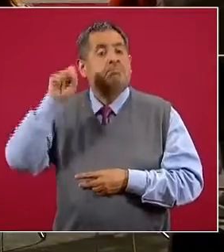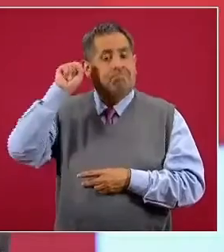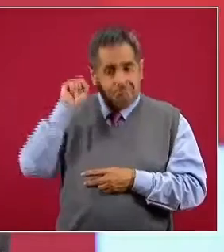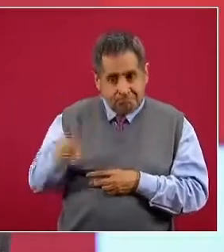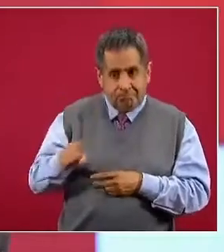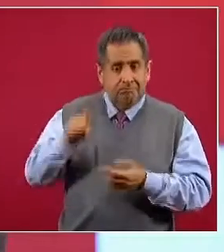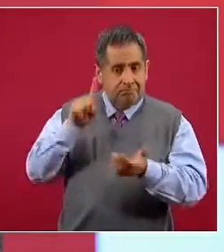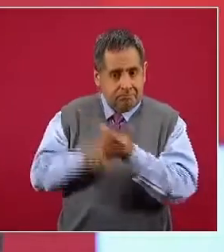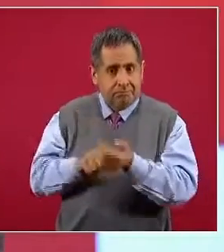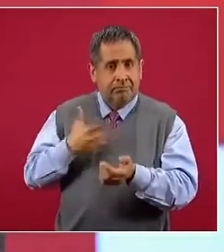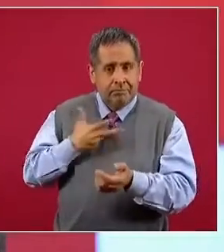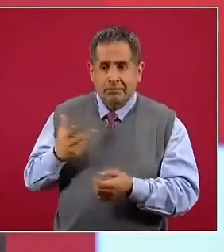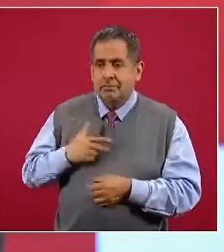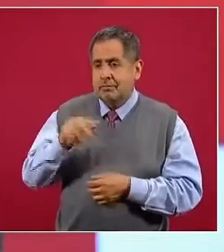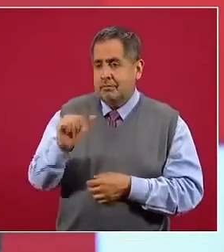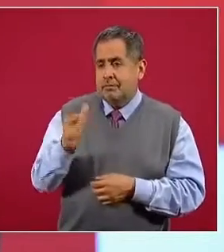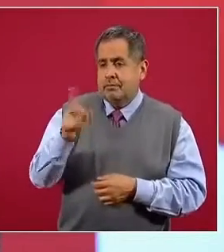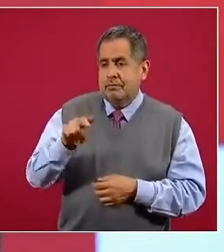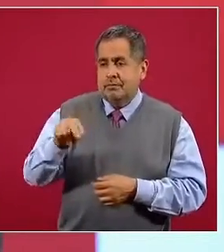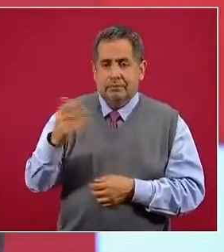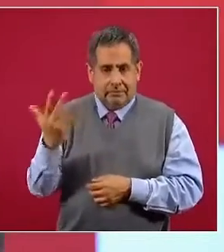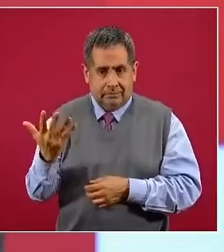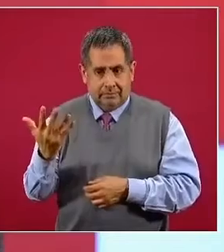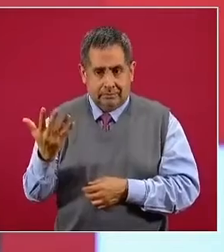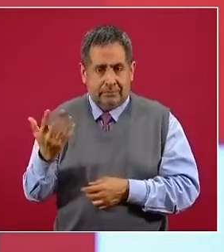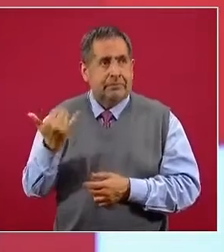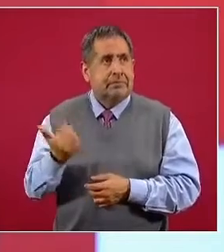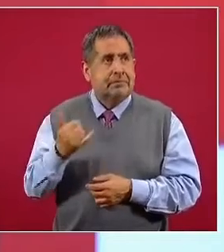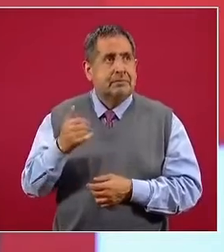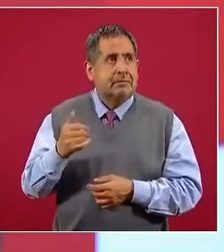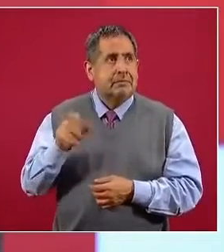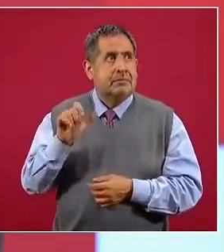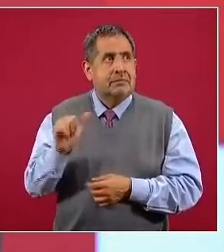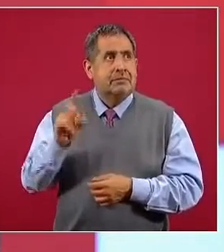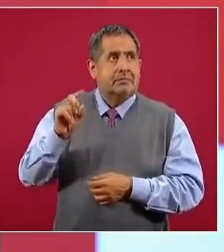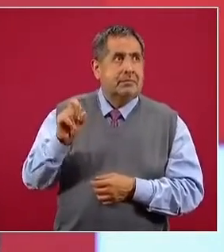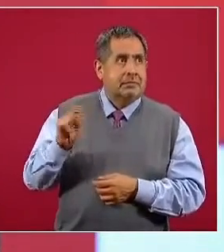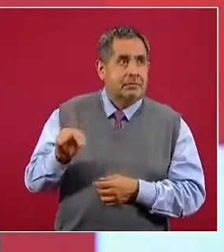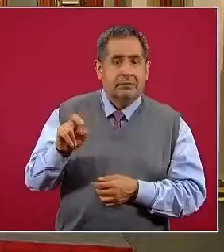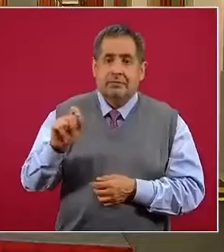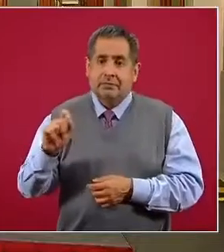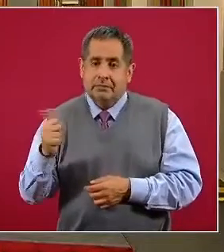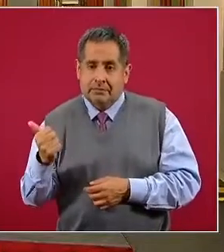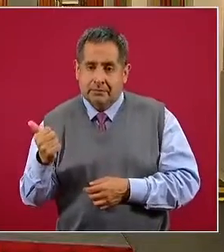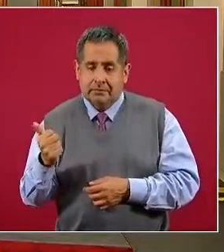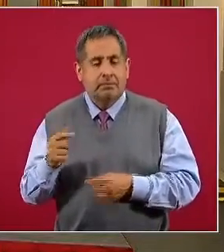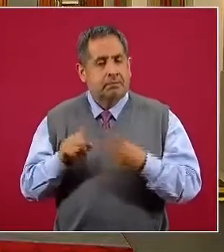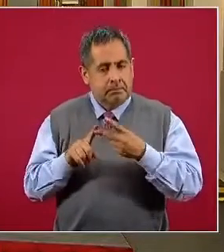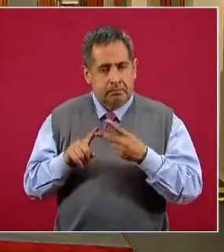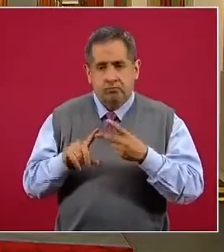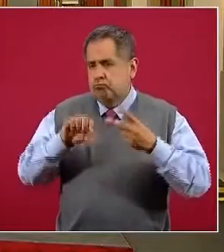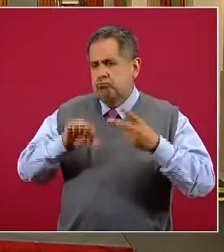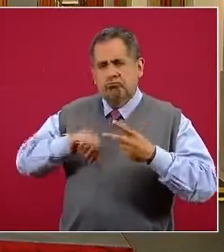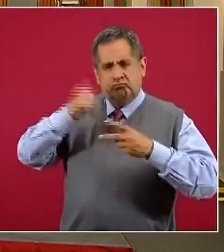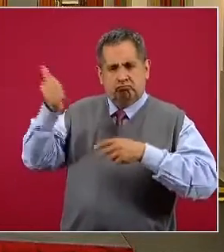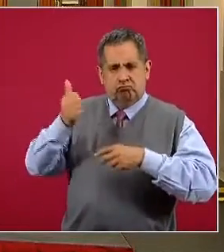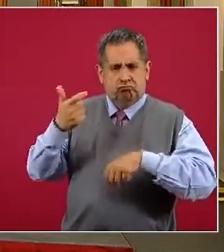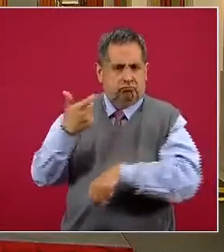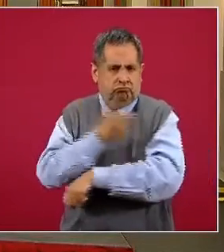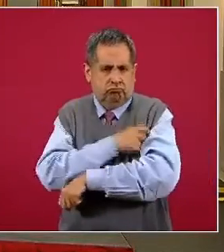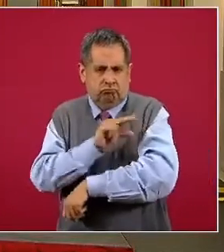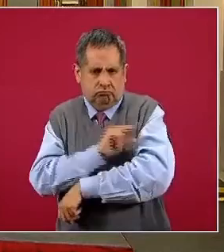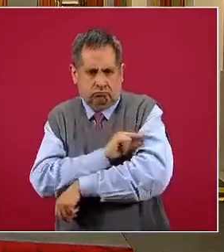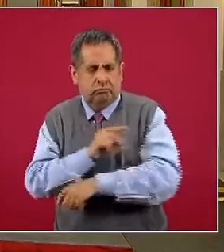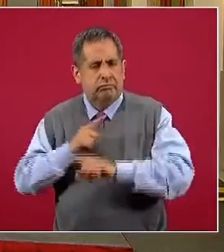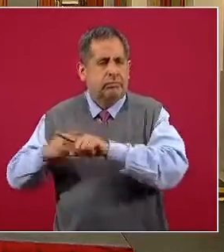5, utiliza adenovirus tipo 5 y tipo 26. Otras vacunas